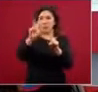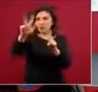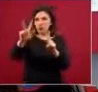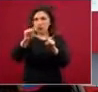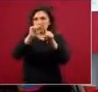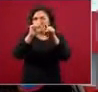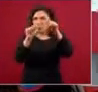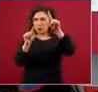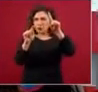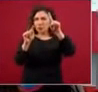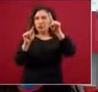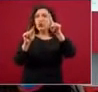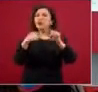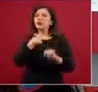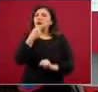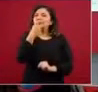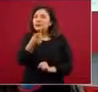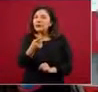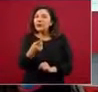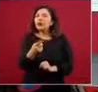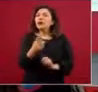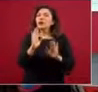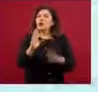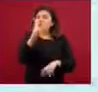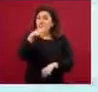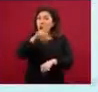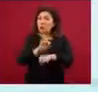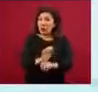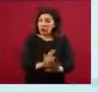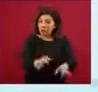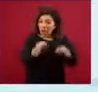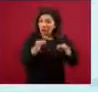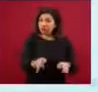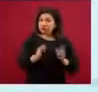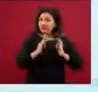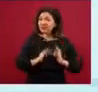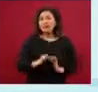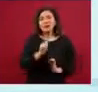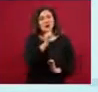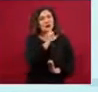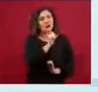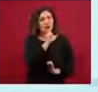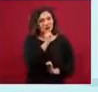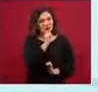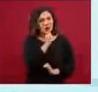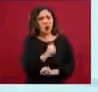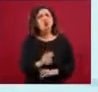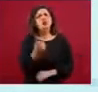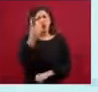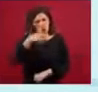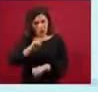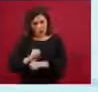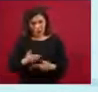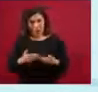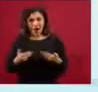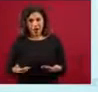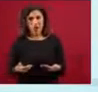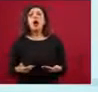28, pero dijimos, con una semana no estamos totalmente tranquilos. Con 2 semanas